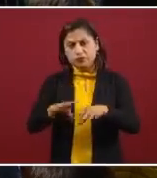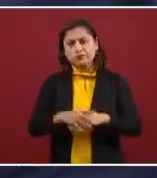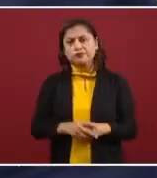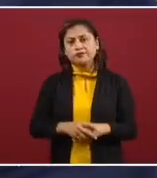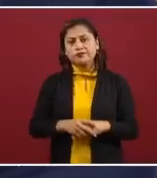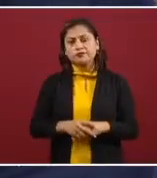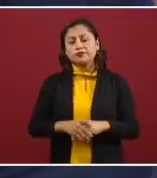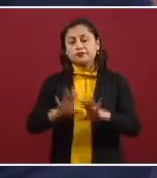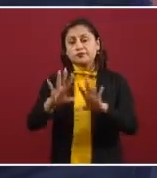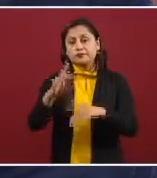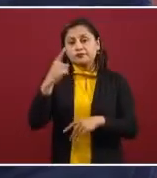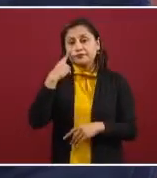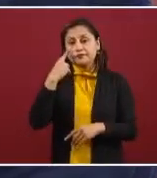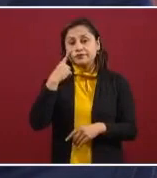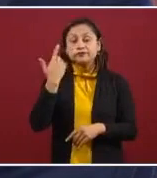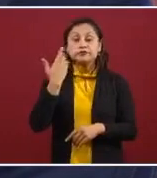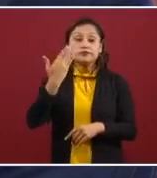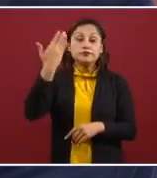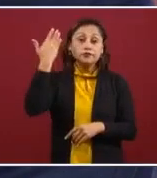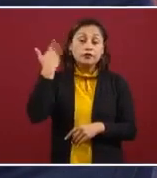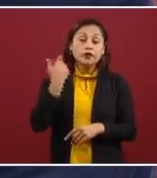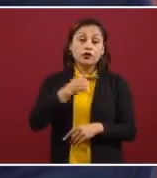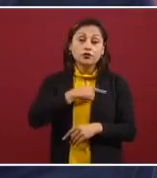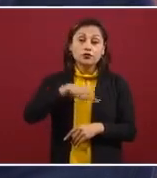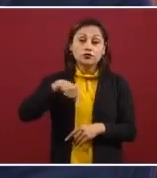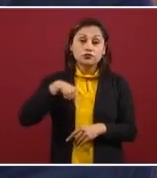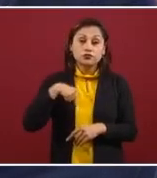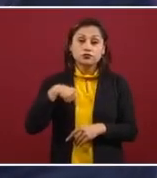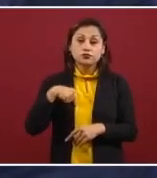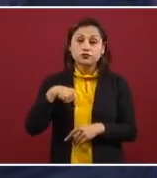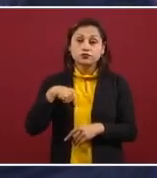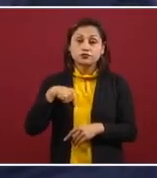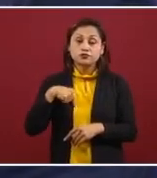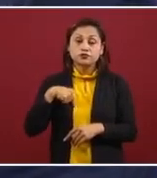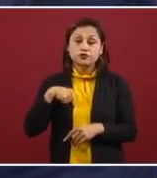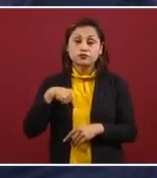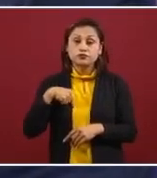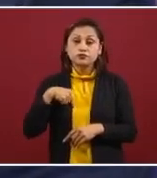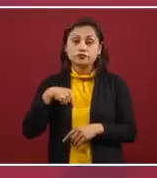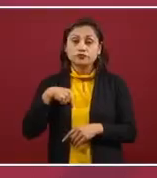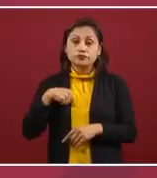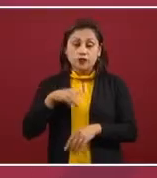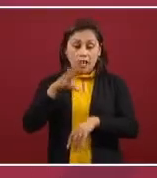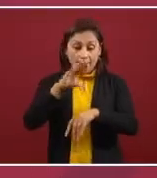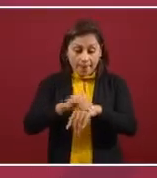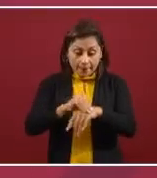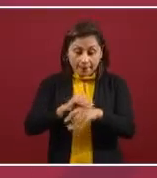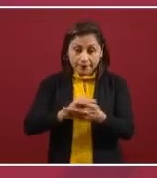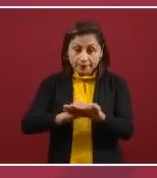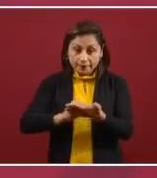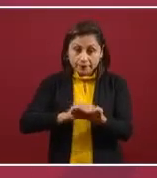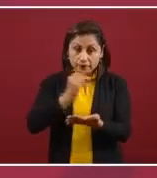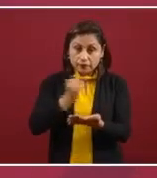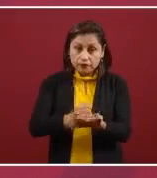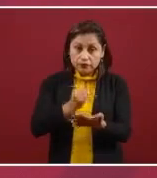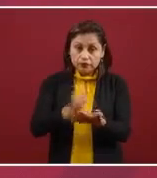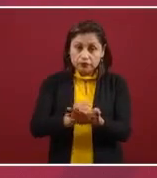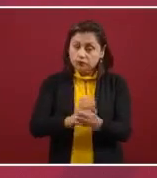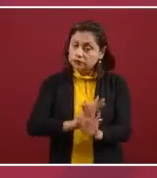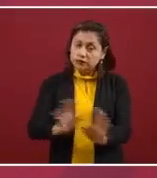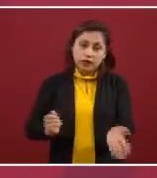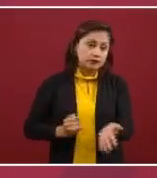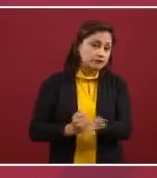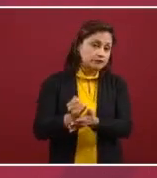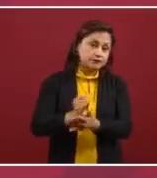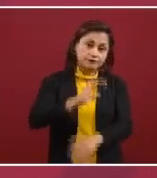Cuando tomamos la decisión de que se cancelan las condonaciones, fue hace 2 meses